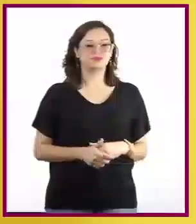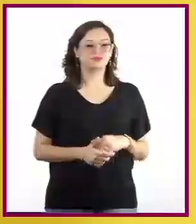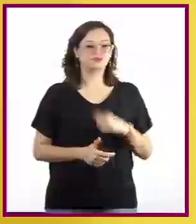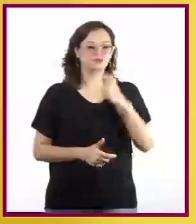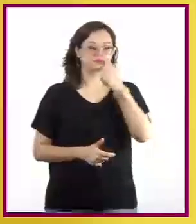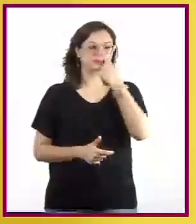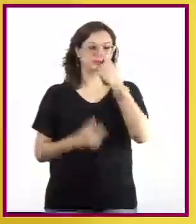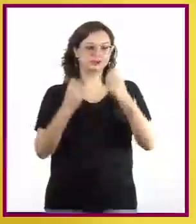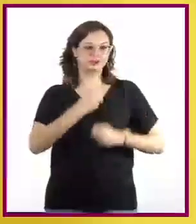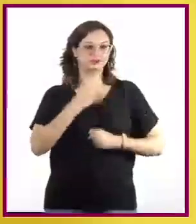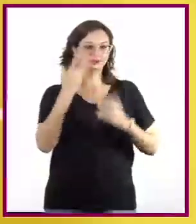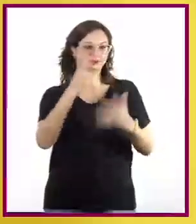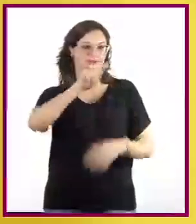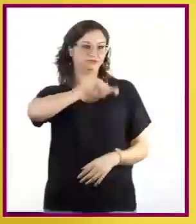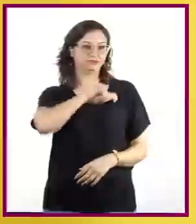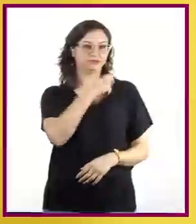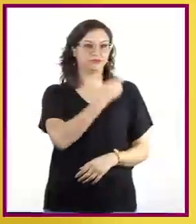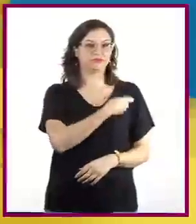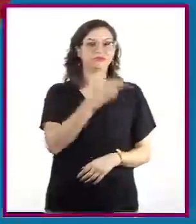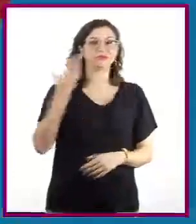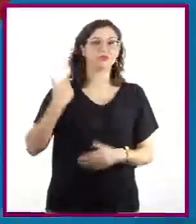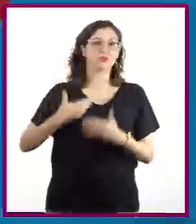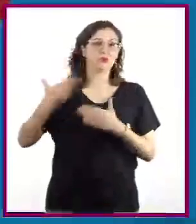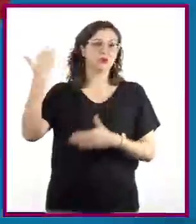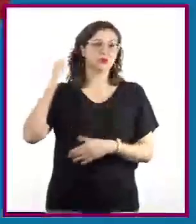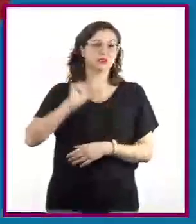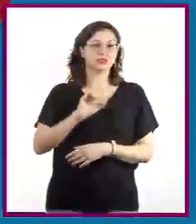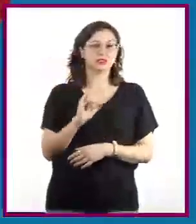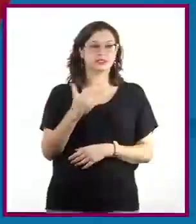poeta español del siglo XX. Comenzamos.